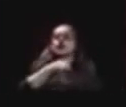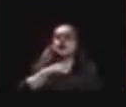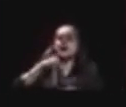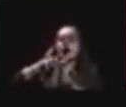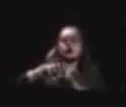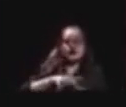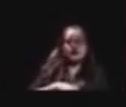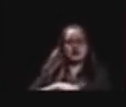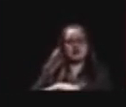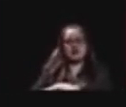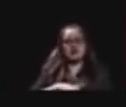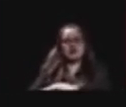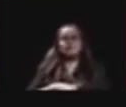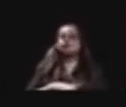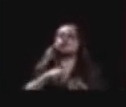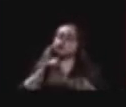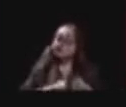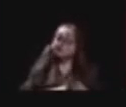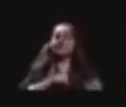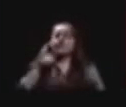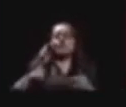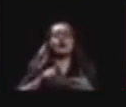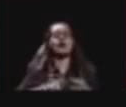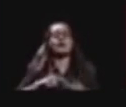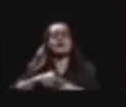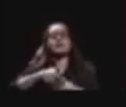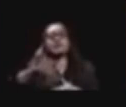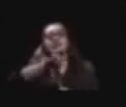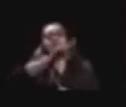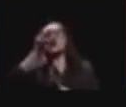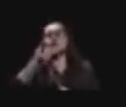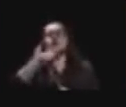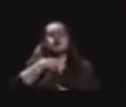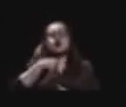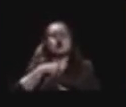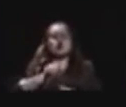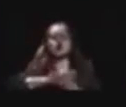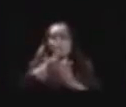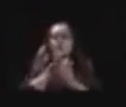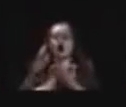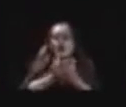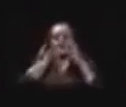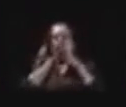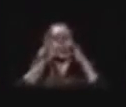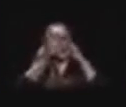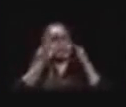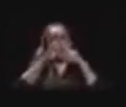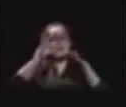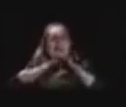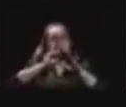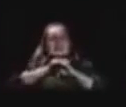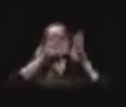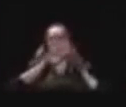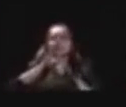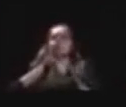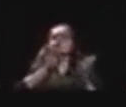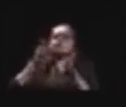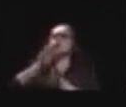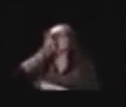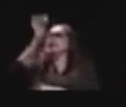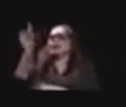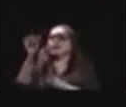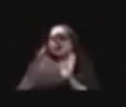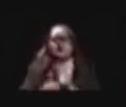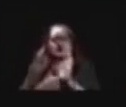austeridad republicana. Tendré oportunidad para detallar nuestro programa de gobierno en un evento